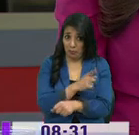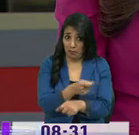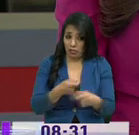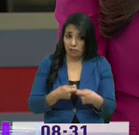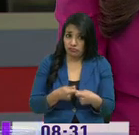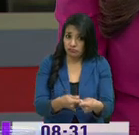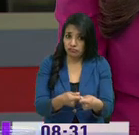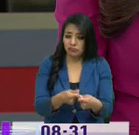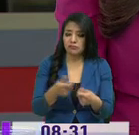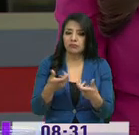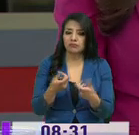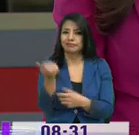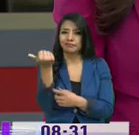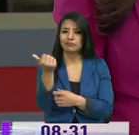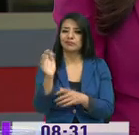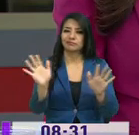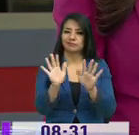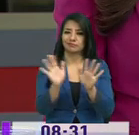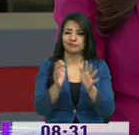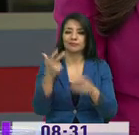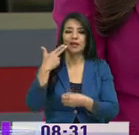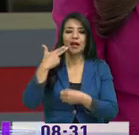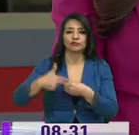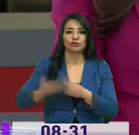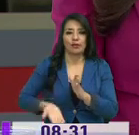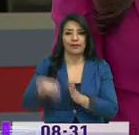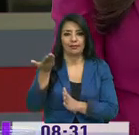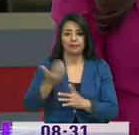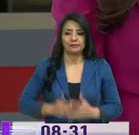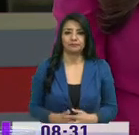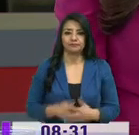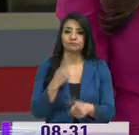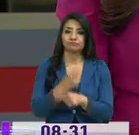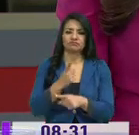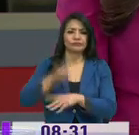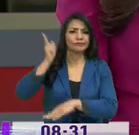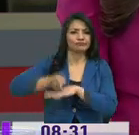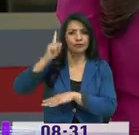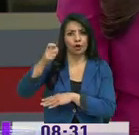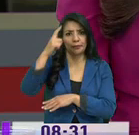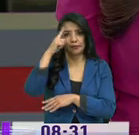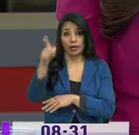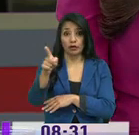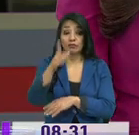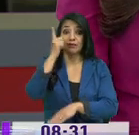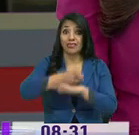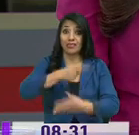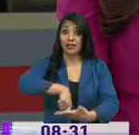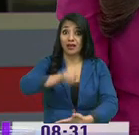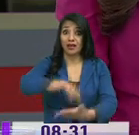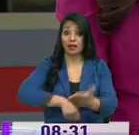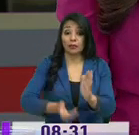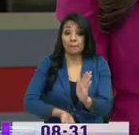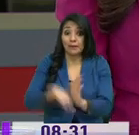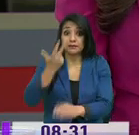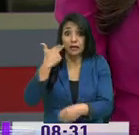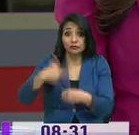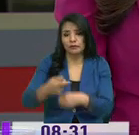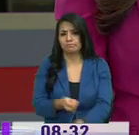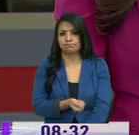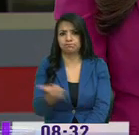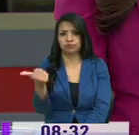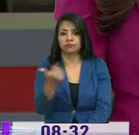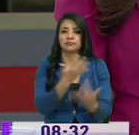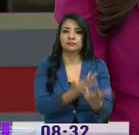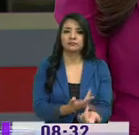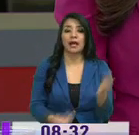provocaría la eliminación de subsidio a los combustibles. Por ello, le exigen al gobierno la derogatoria del decreto ejecutivo, para lo cual aguardarán